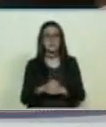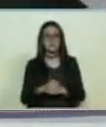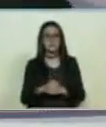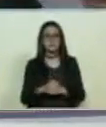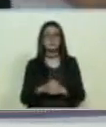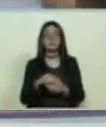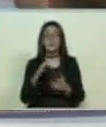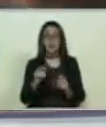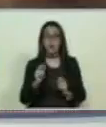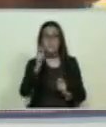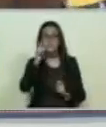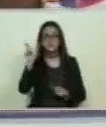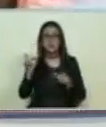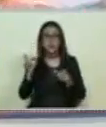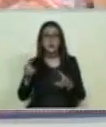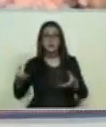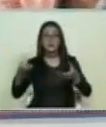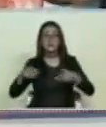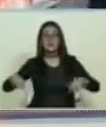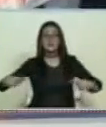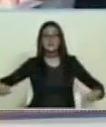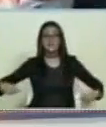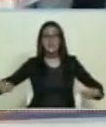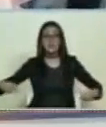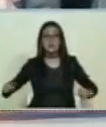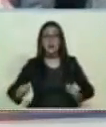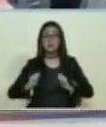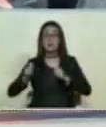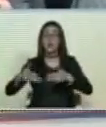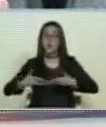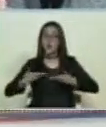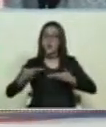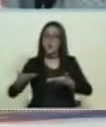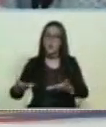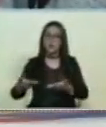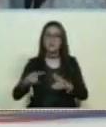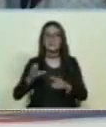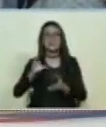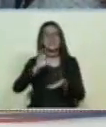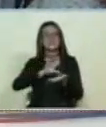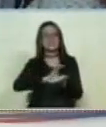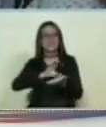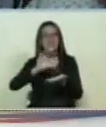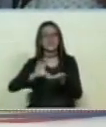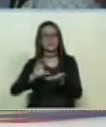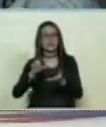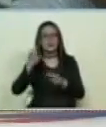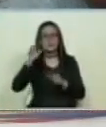a recibir unas sillas de ruedas, que aquí con ese censo que se hizo casa a casa, donde se